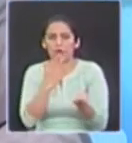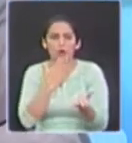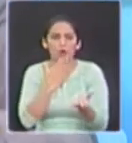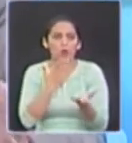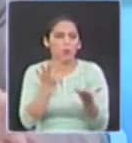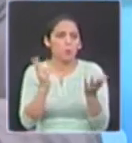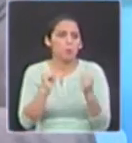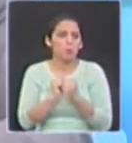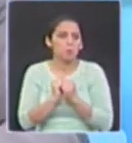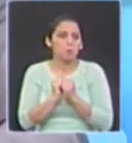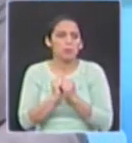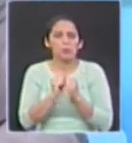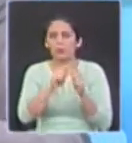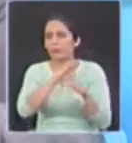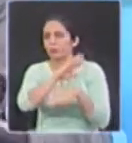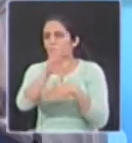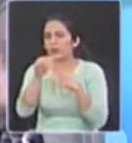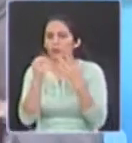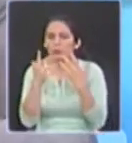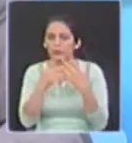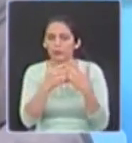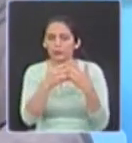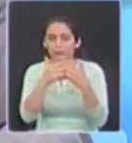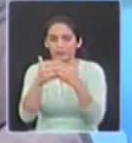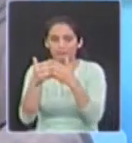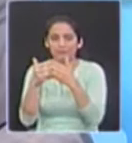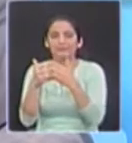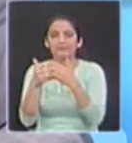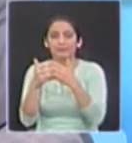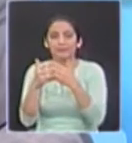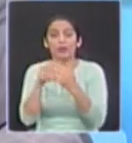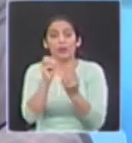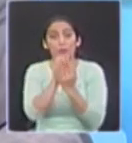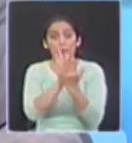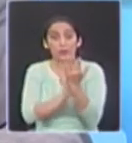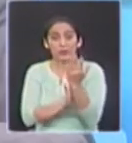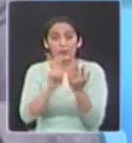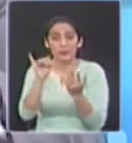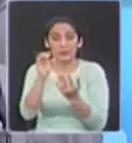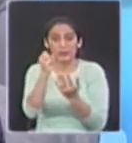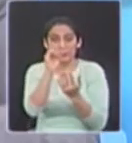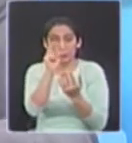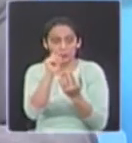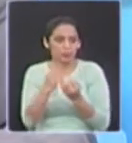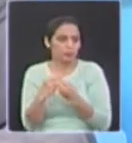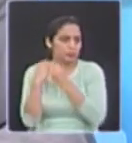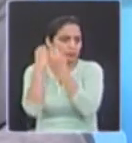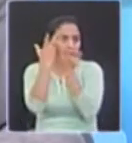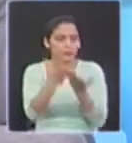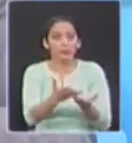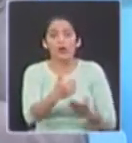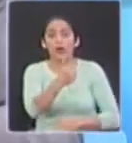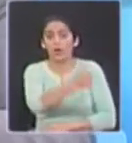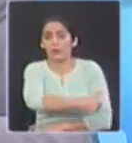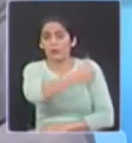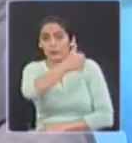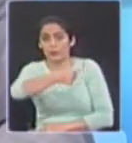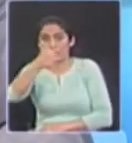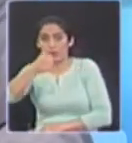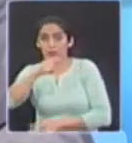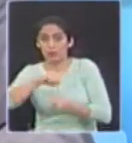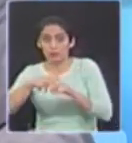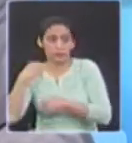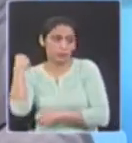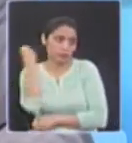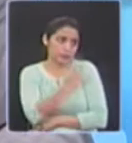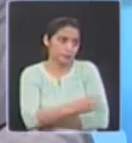eminentemente con la academia y el sector público. Esta propuesta, Visión Futuro Ecuador, fue entregada a varios candidatos, inclusive a uno de los